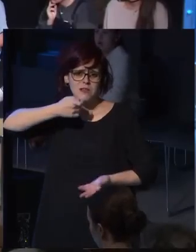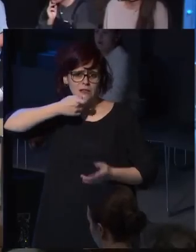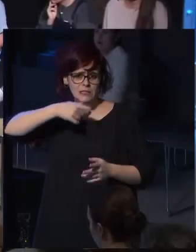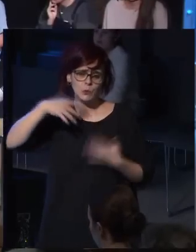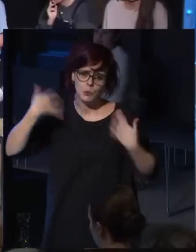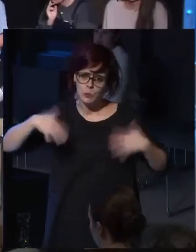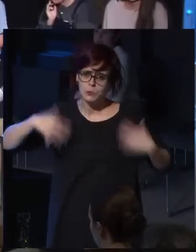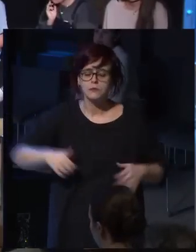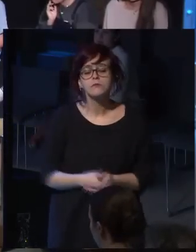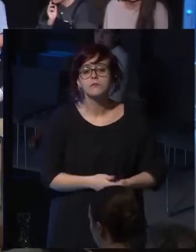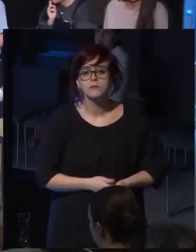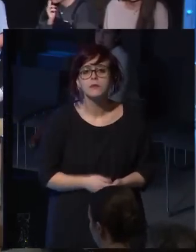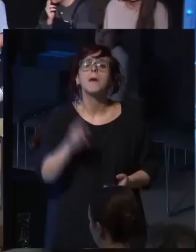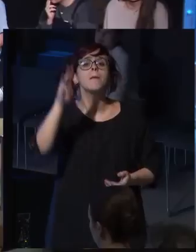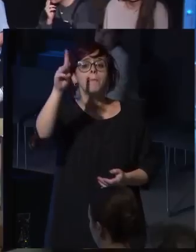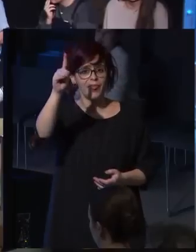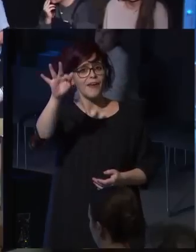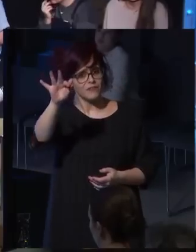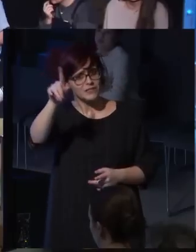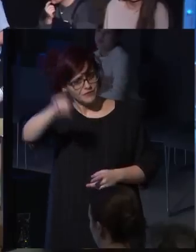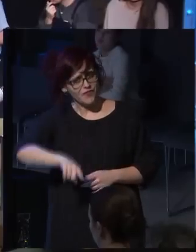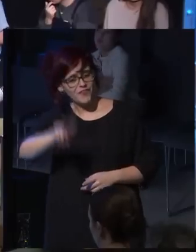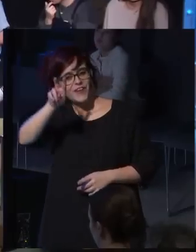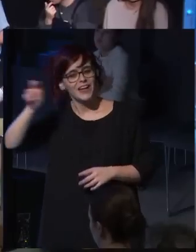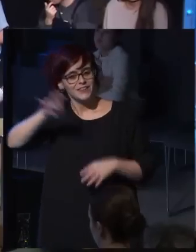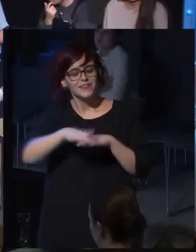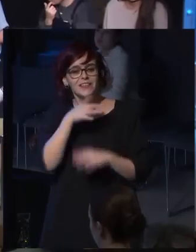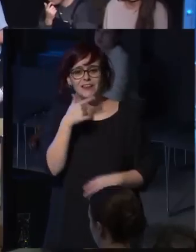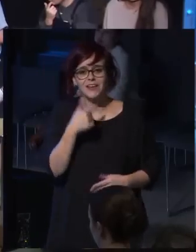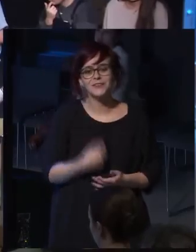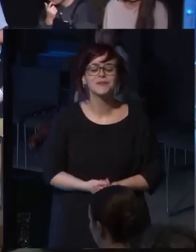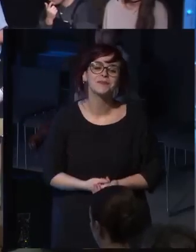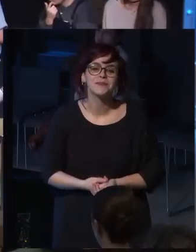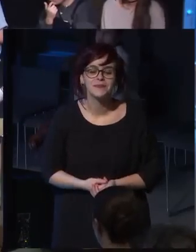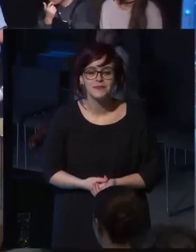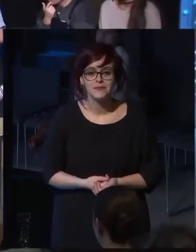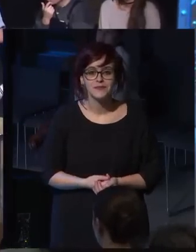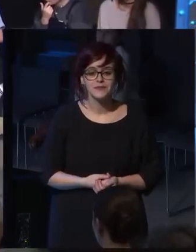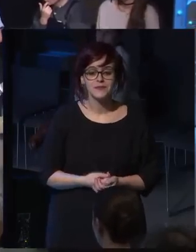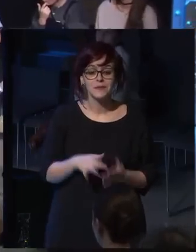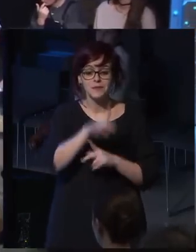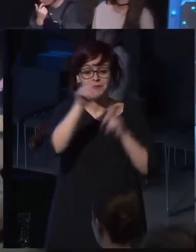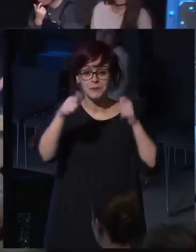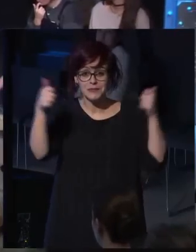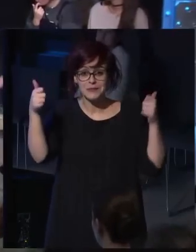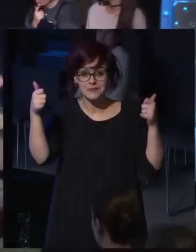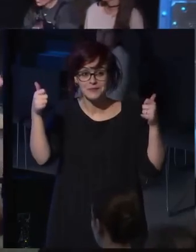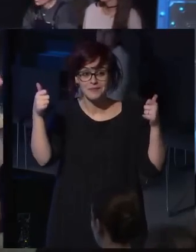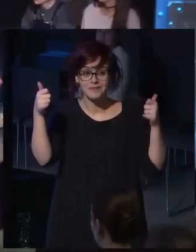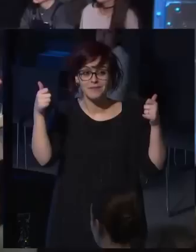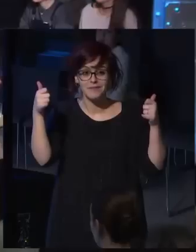Sí. Que está en PDF, ¿no? Está en PDF. Utilizad bien vuestro ancho de banda, amigos. ¿Había una pregunta más?